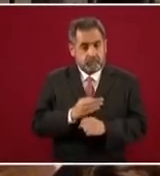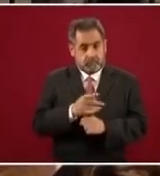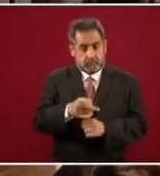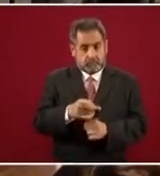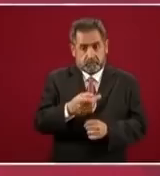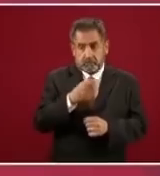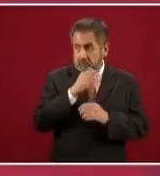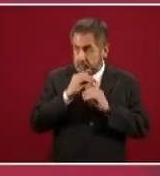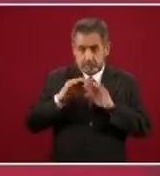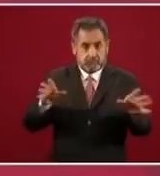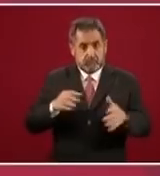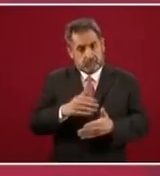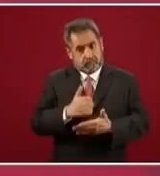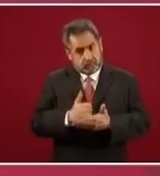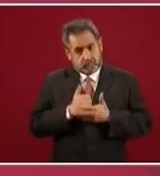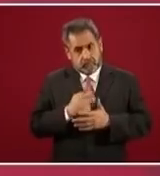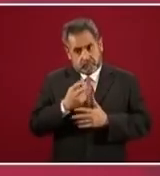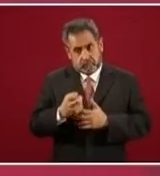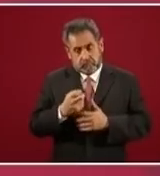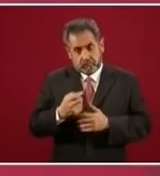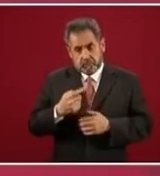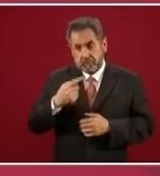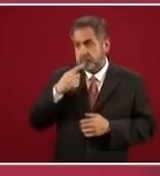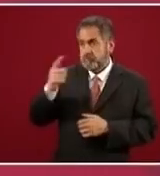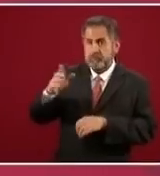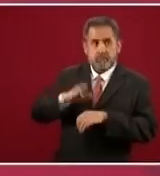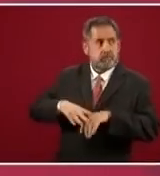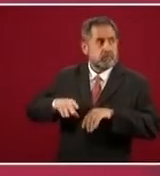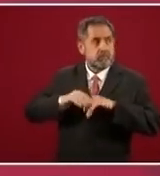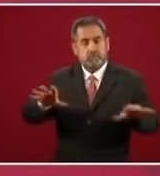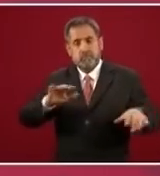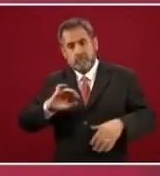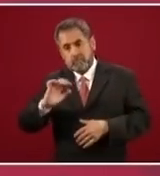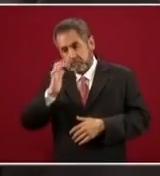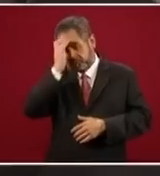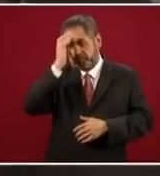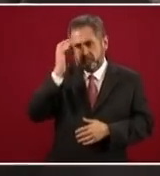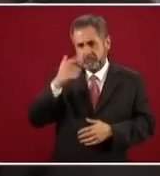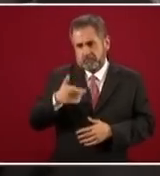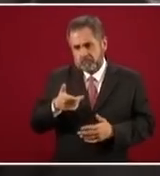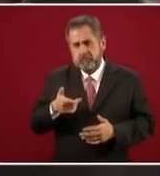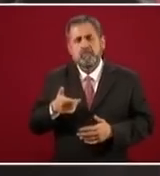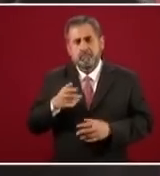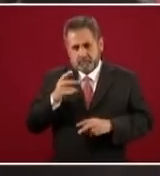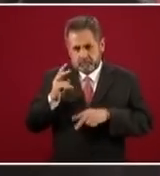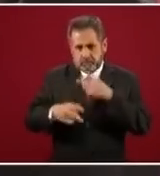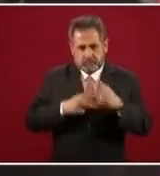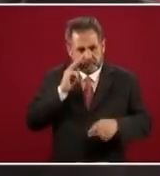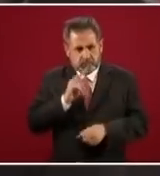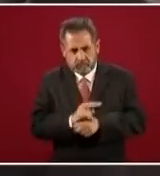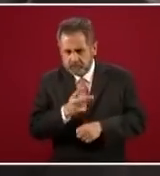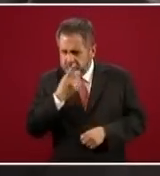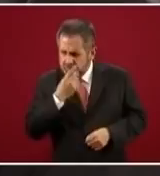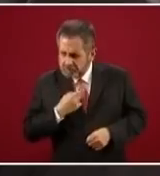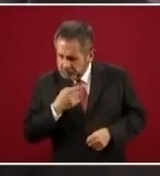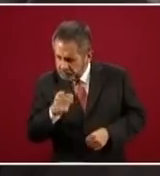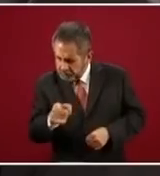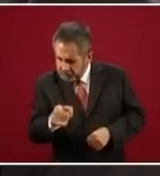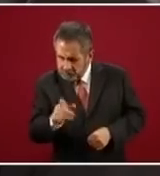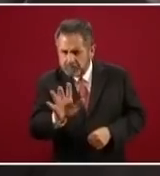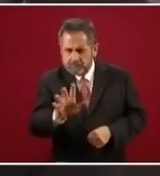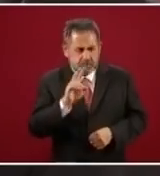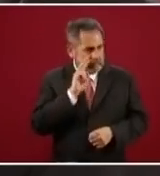ayudándonos, ¿sí?, presentando esta denuncia pública. Se va a atender lo que tú estás